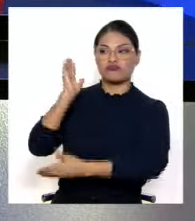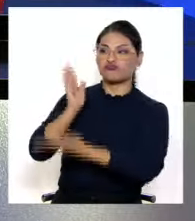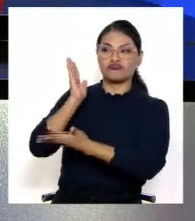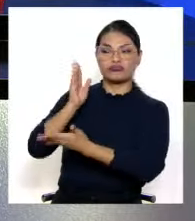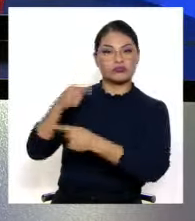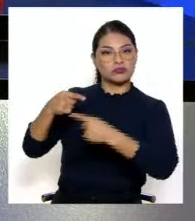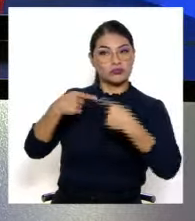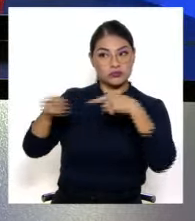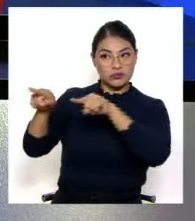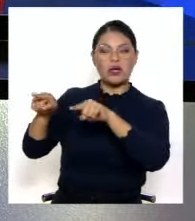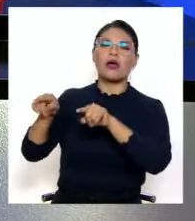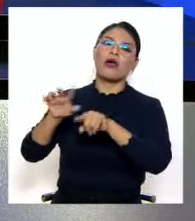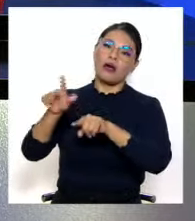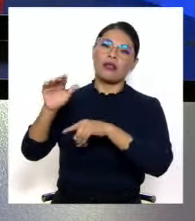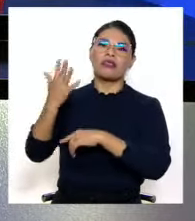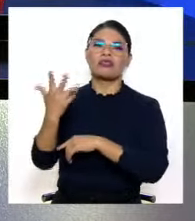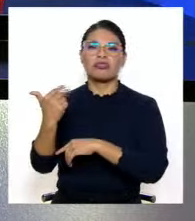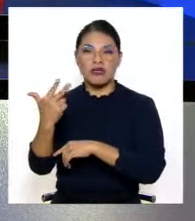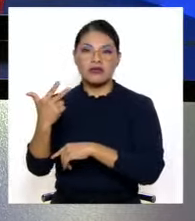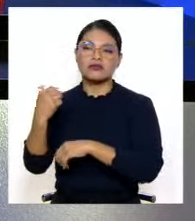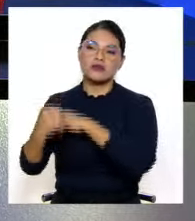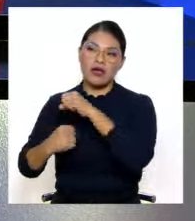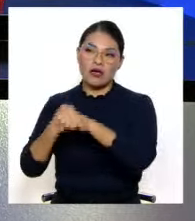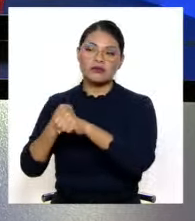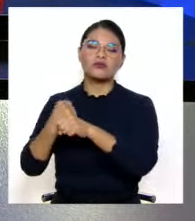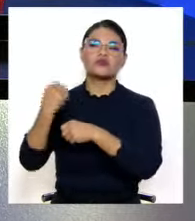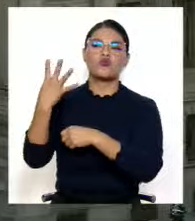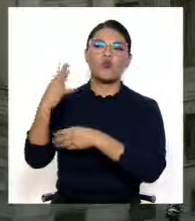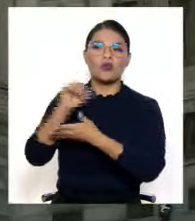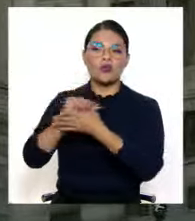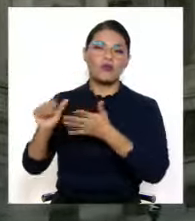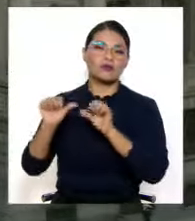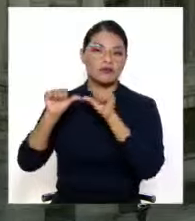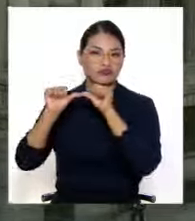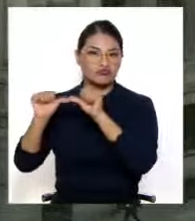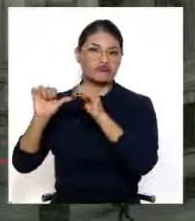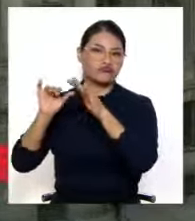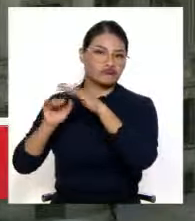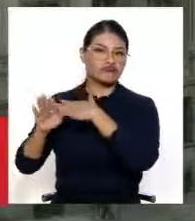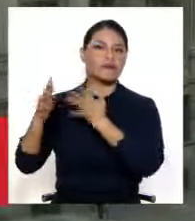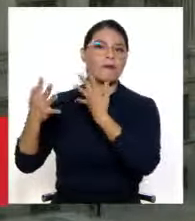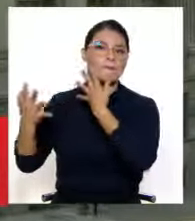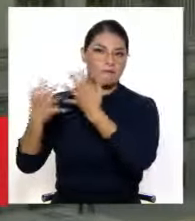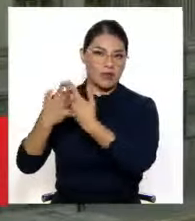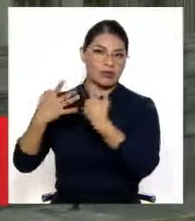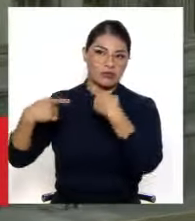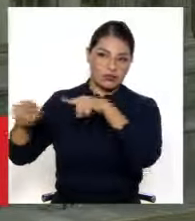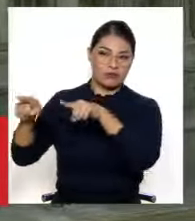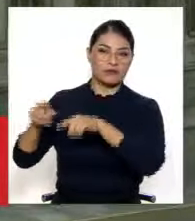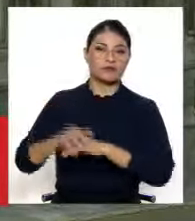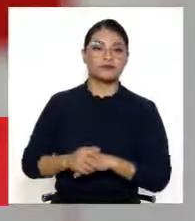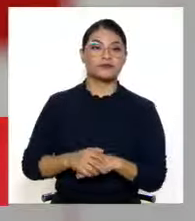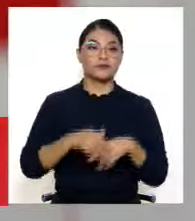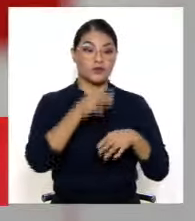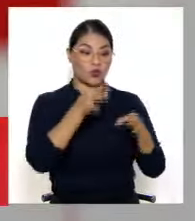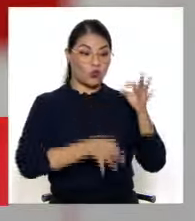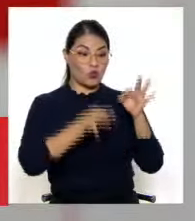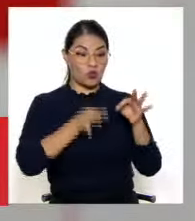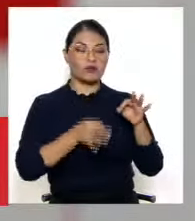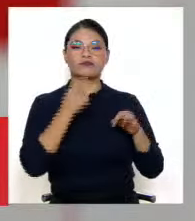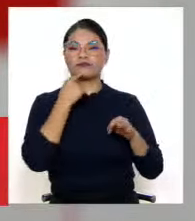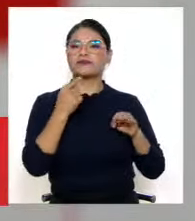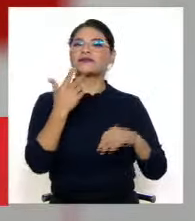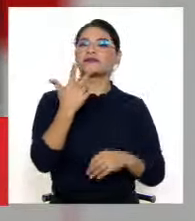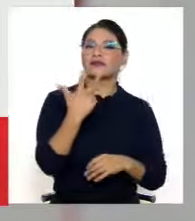fue condenado a 13 años y 4 meses de prisión el poder judicial dictó 13 años y 4